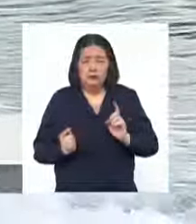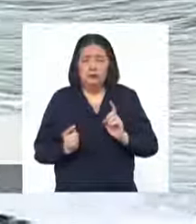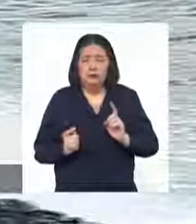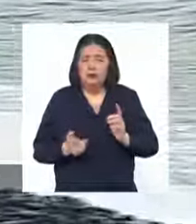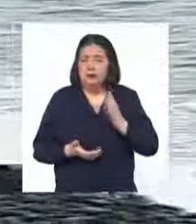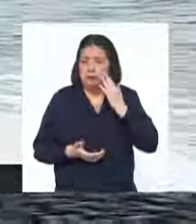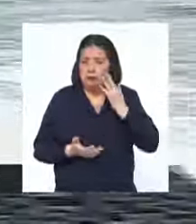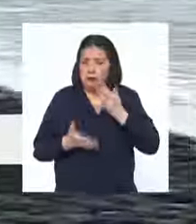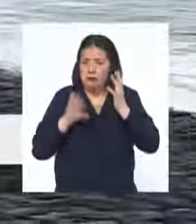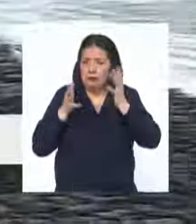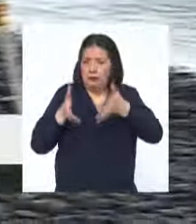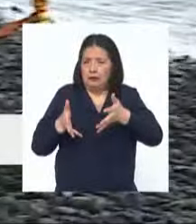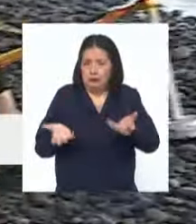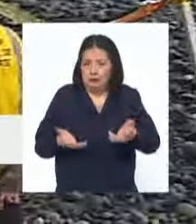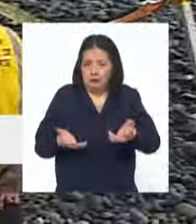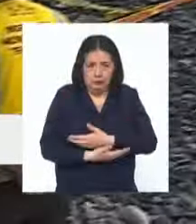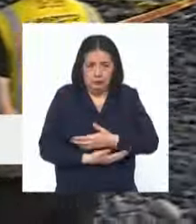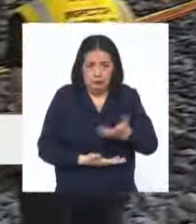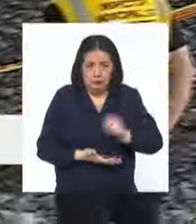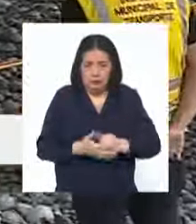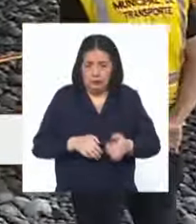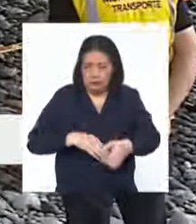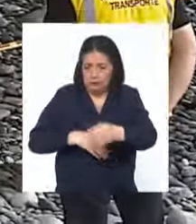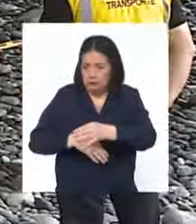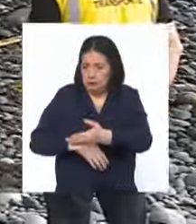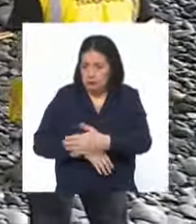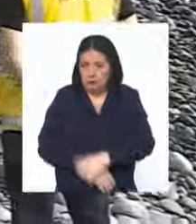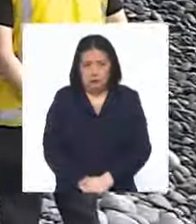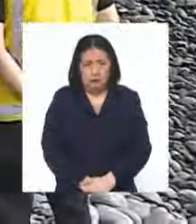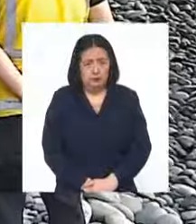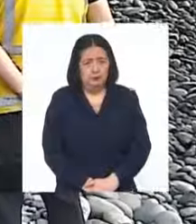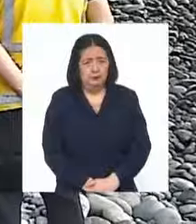habría abandonado a este bebé en medio del mar.